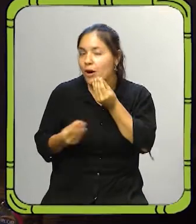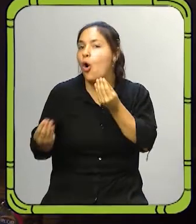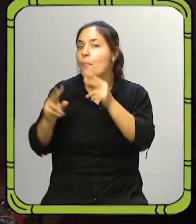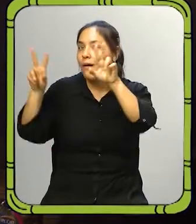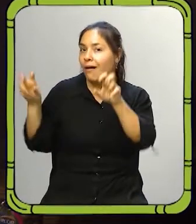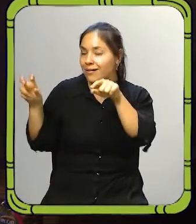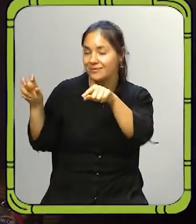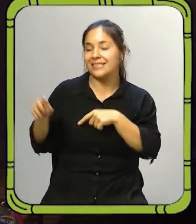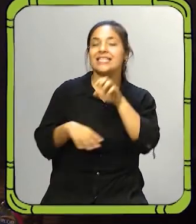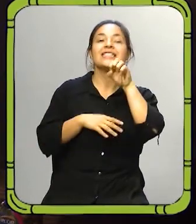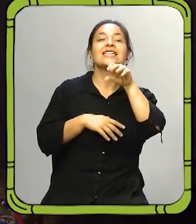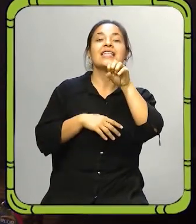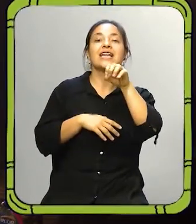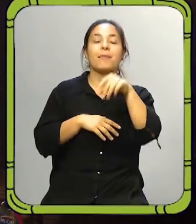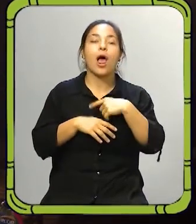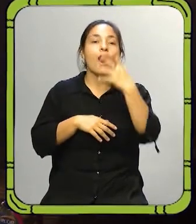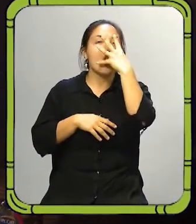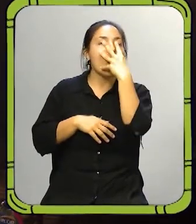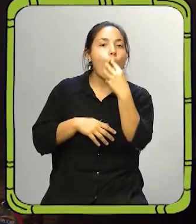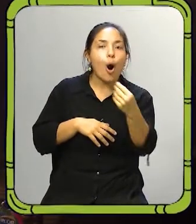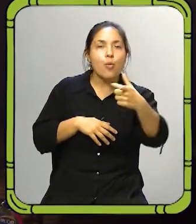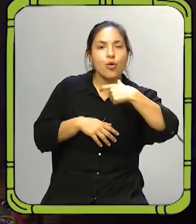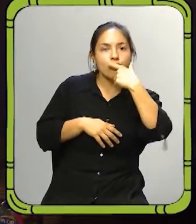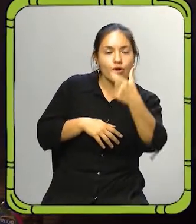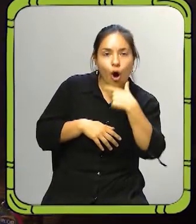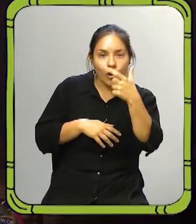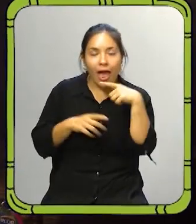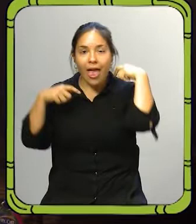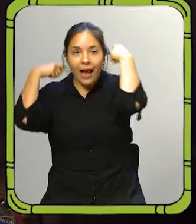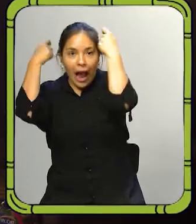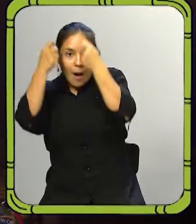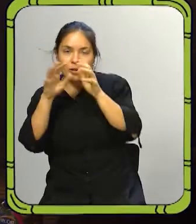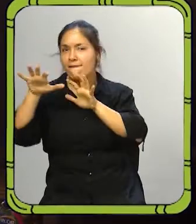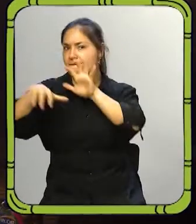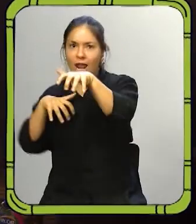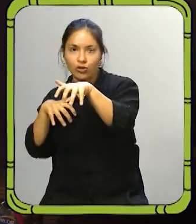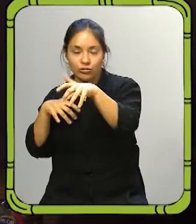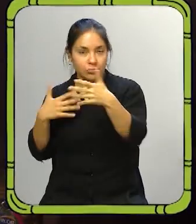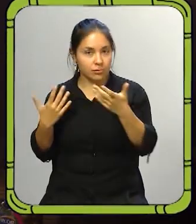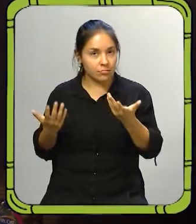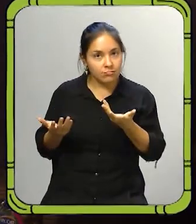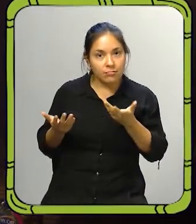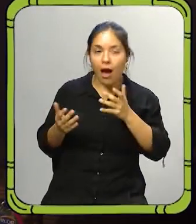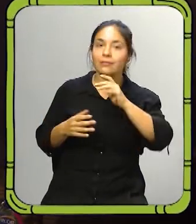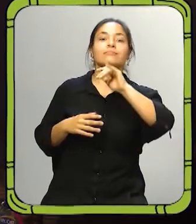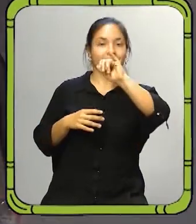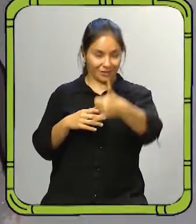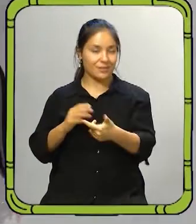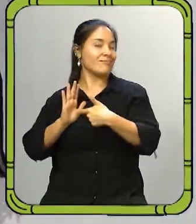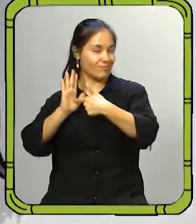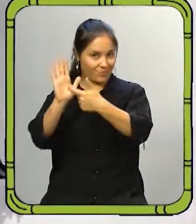cómo? Se llama Lobo Rojo y Caperucita Feroz. Sí, Lobo así. Lobo Rojo. Sí, y dice